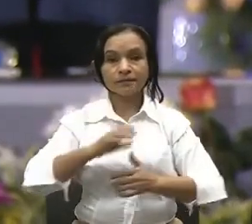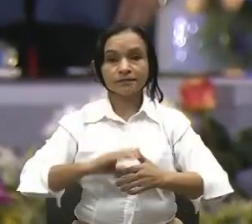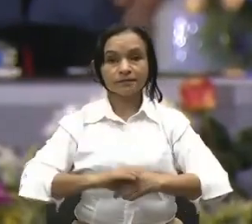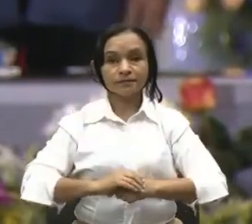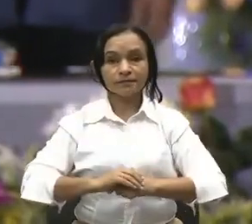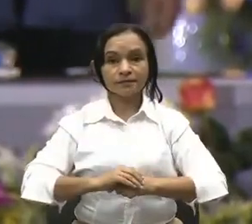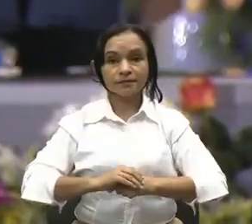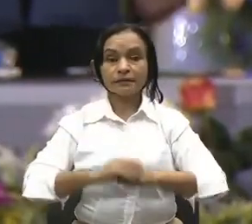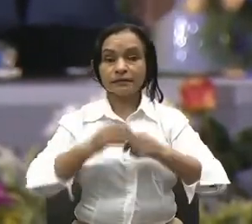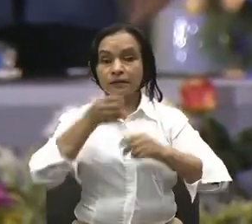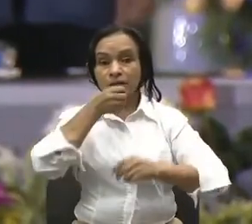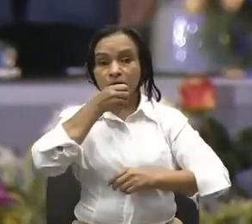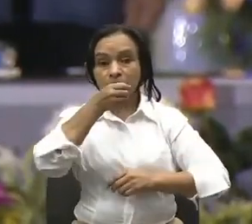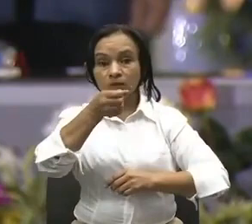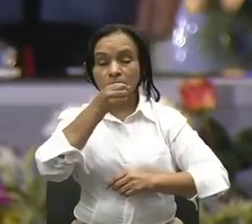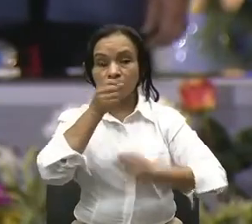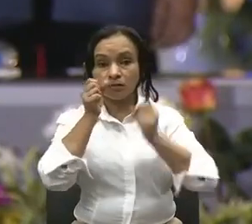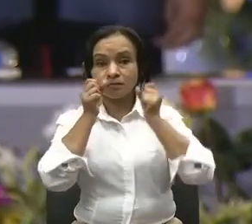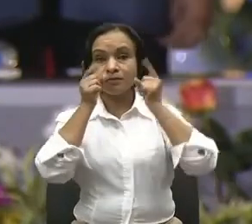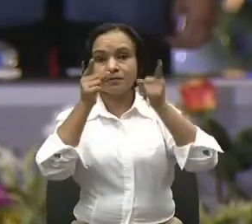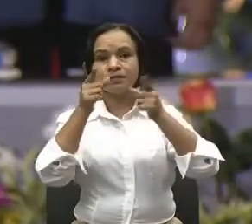de enorme trascendencia.